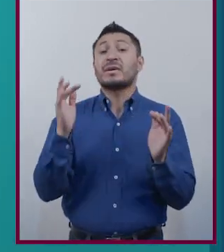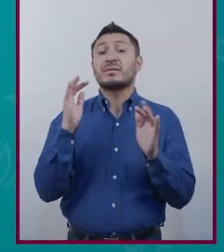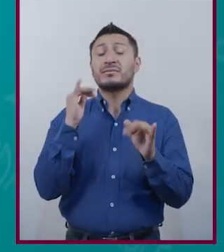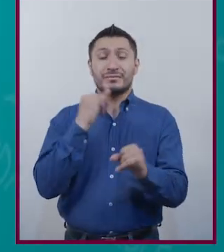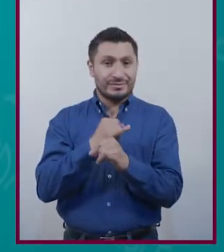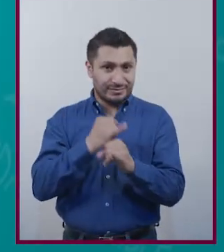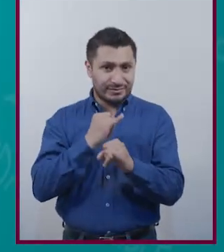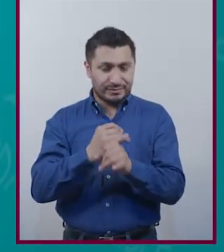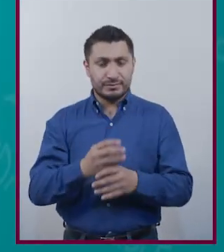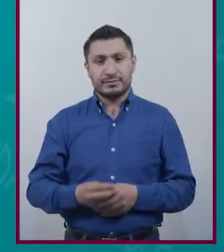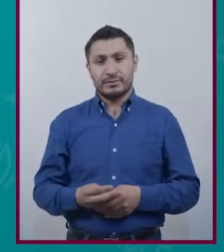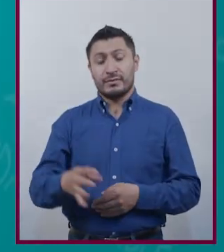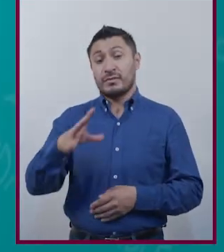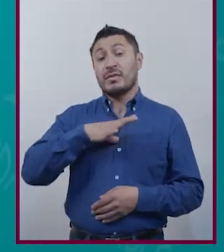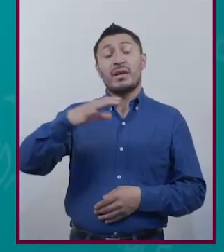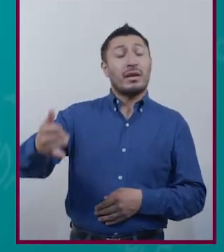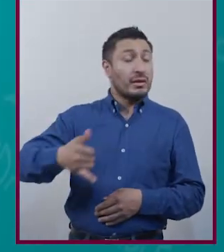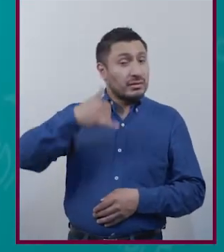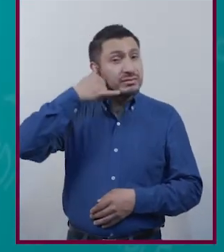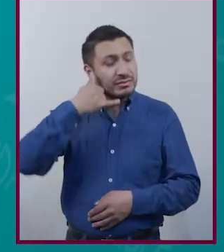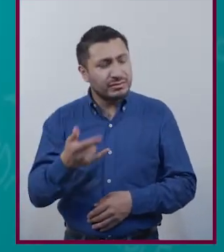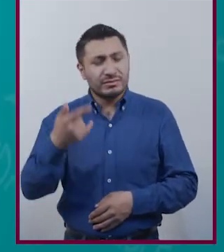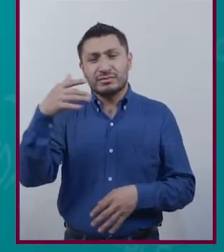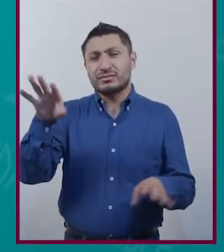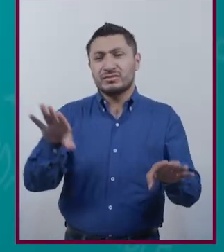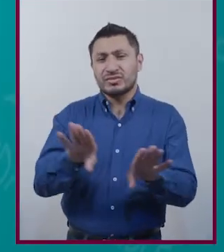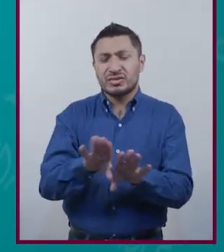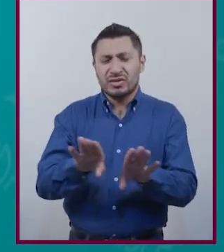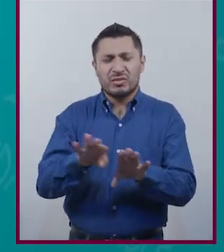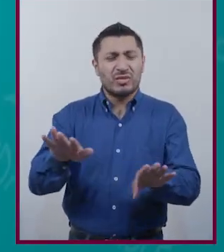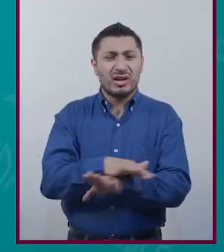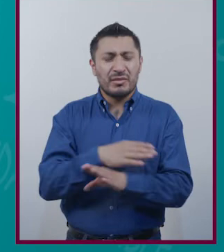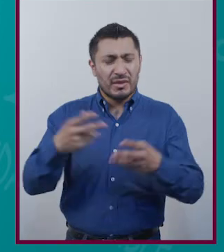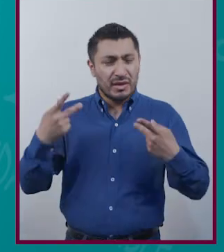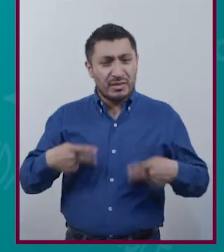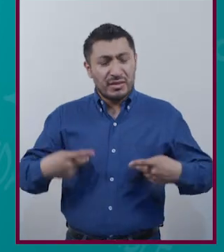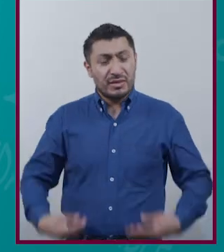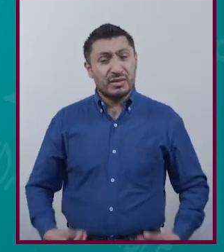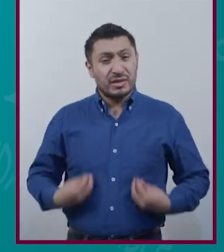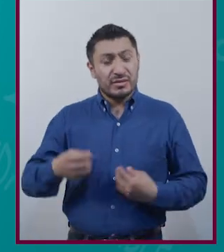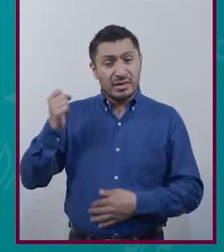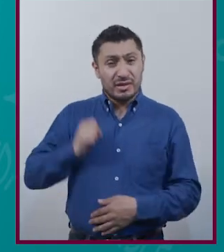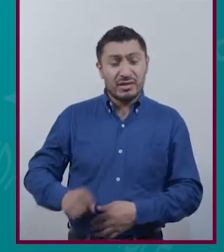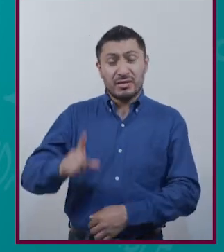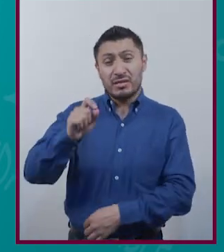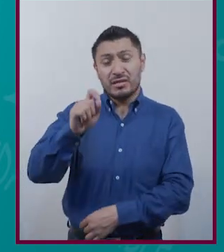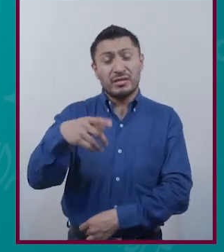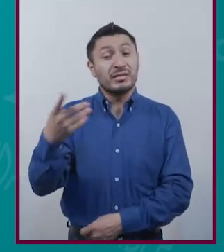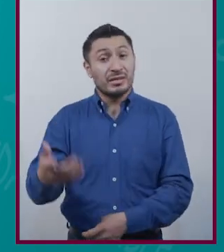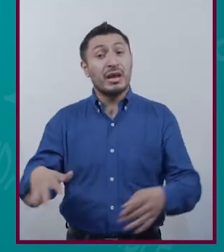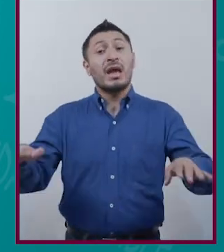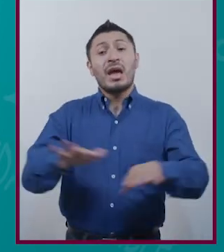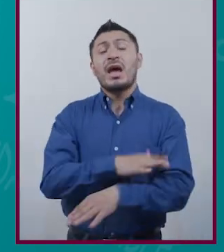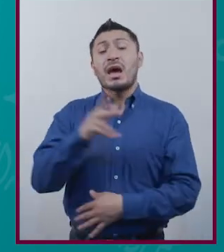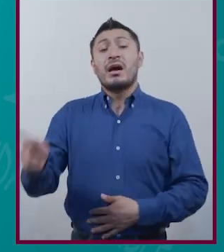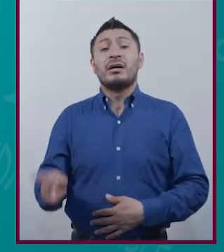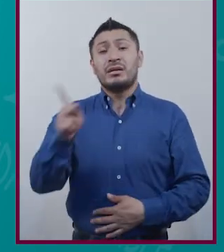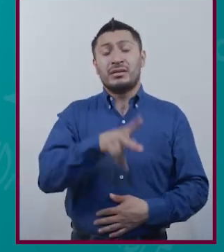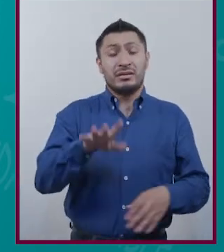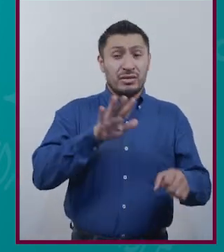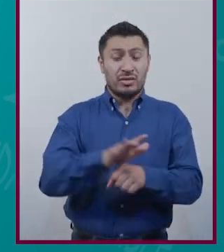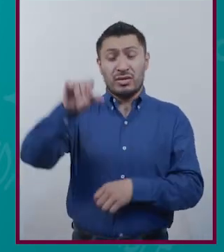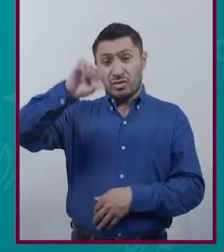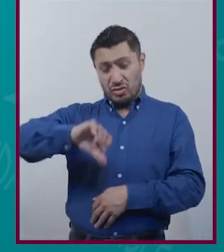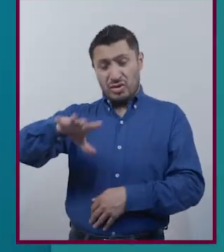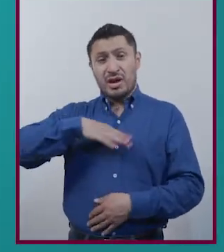internet. La presencia del teléfono, ¿cómo modificó la vida de las personas en el siglo XX? ¿Estos cambios son similares a los que tiene